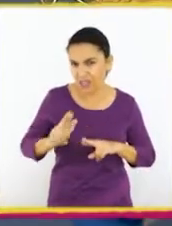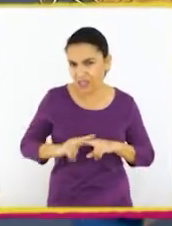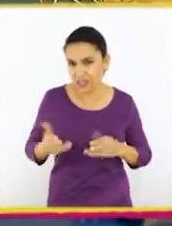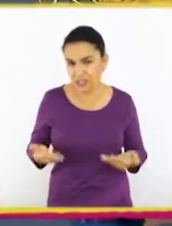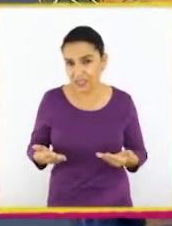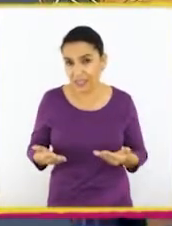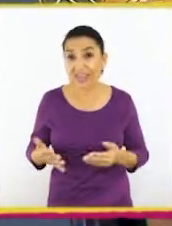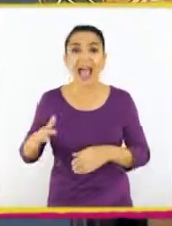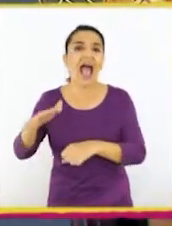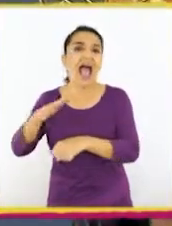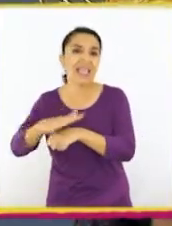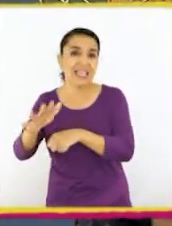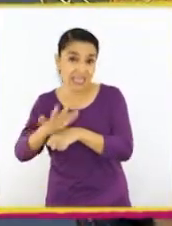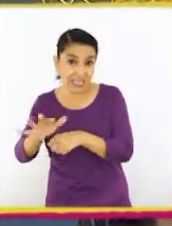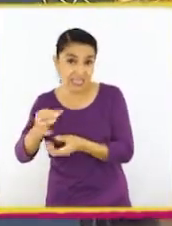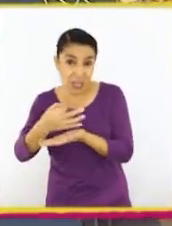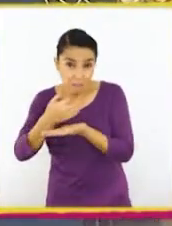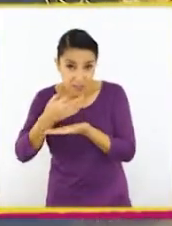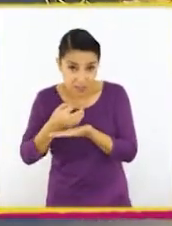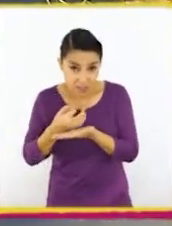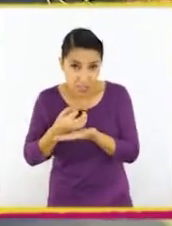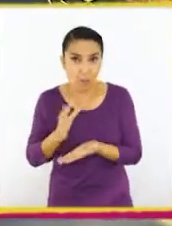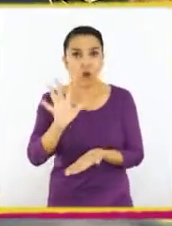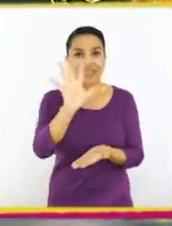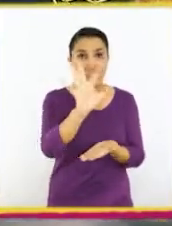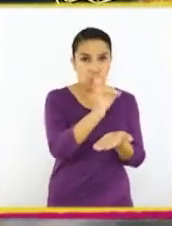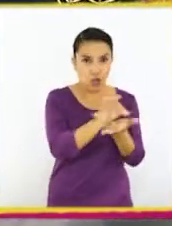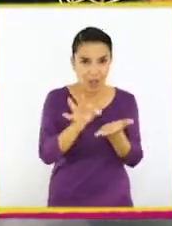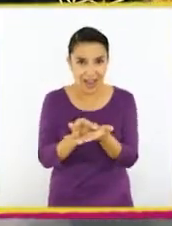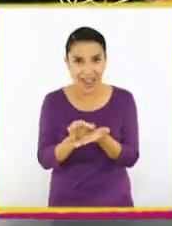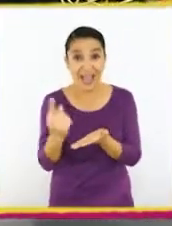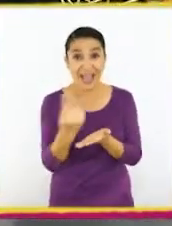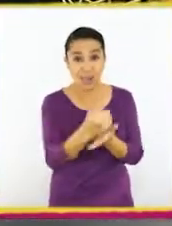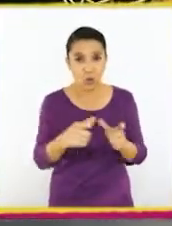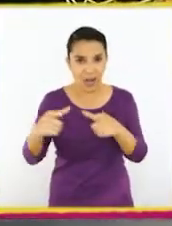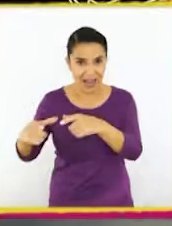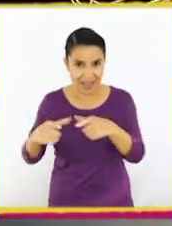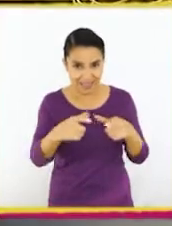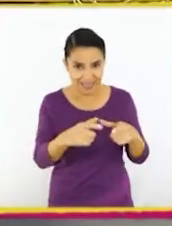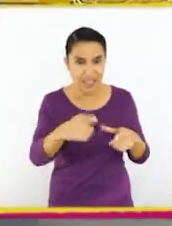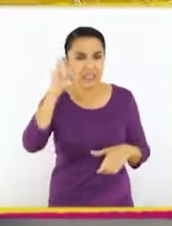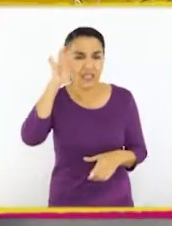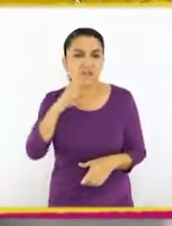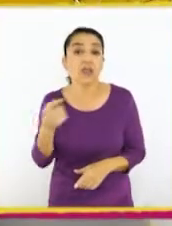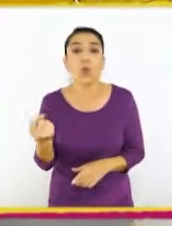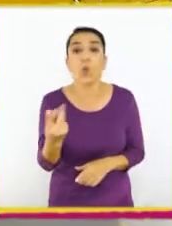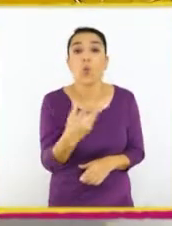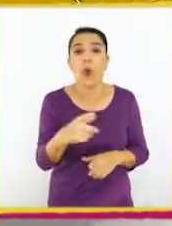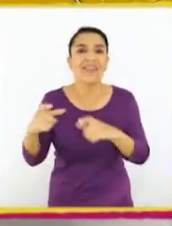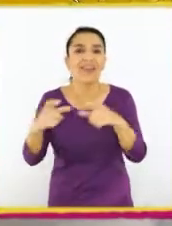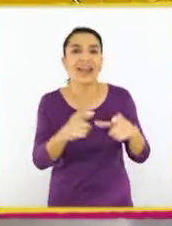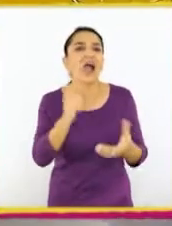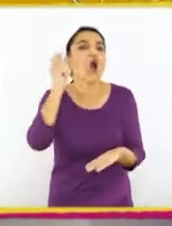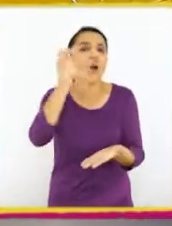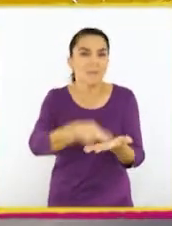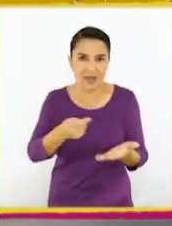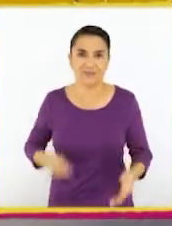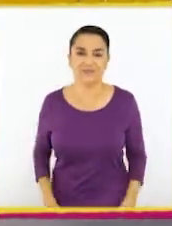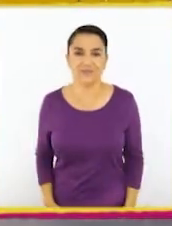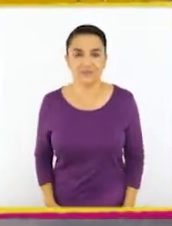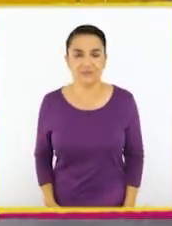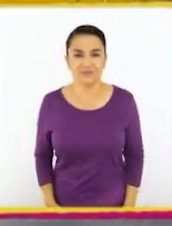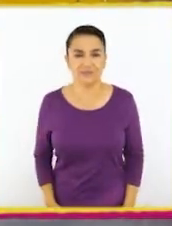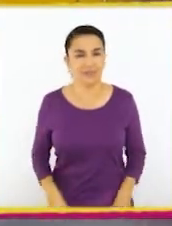dividir las 15 pastillas por las 5 que vienen en cada una de las cajitas para así saber cuántas de esas cajas tiene que comprar.